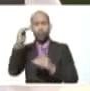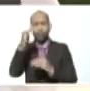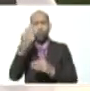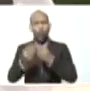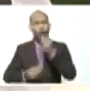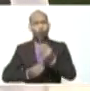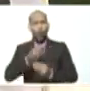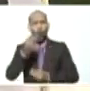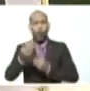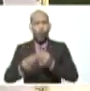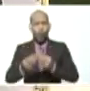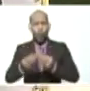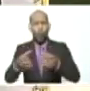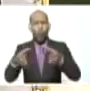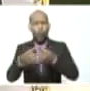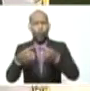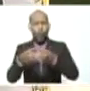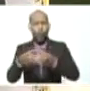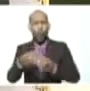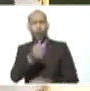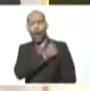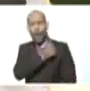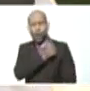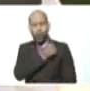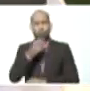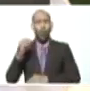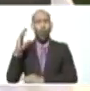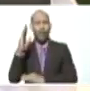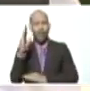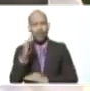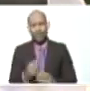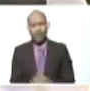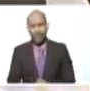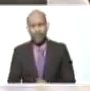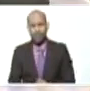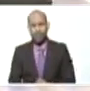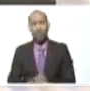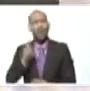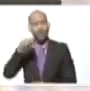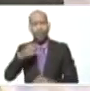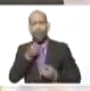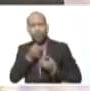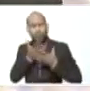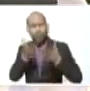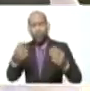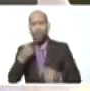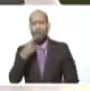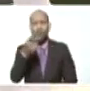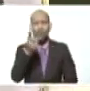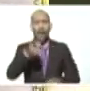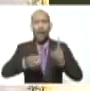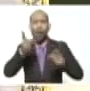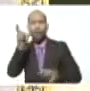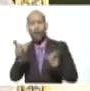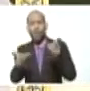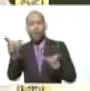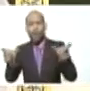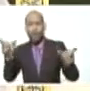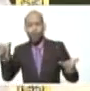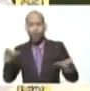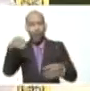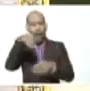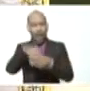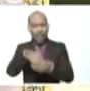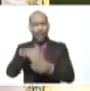como nuncio apostólico en Venezuela. Y por eso fue espontáneo decirles a las personas que llenaban el